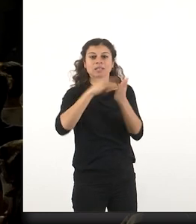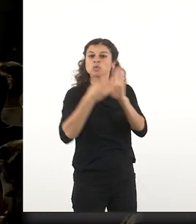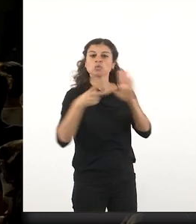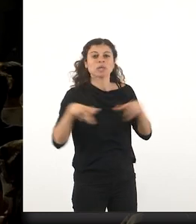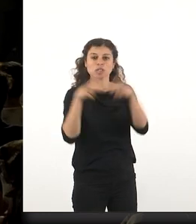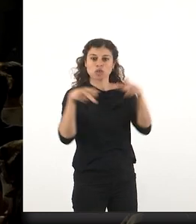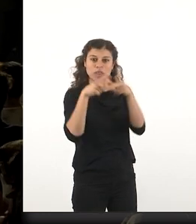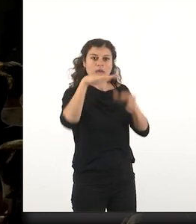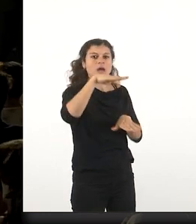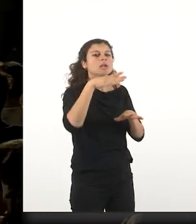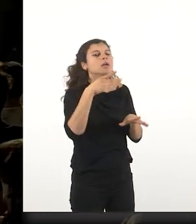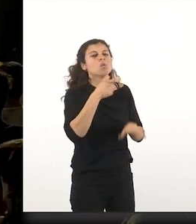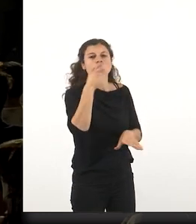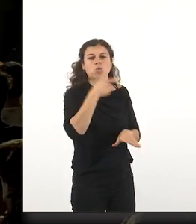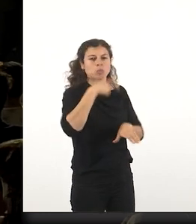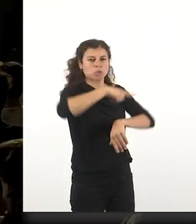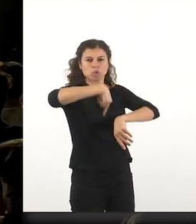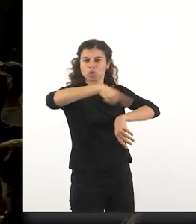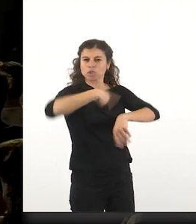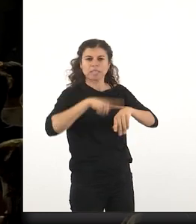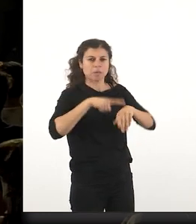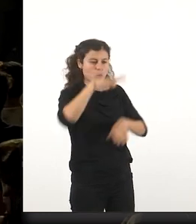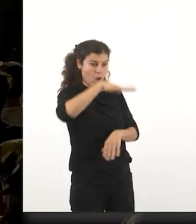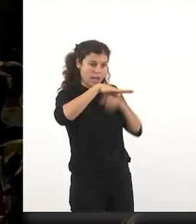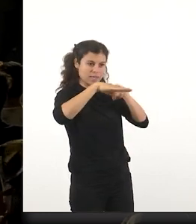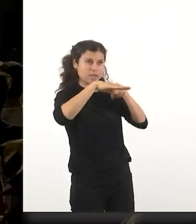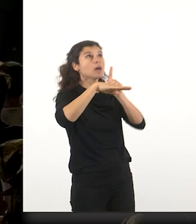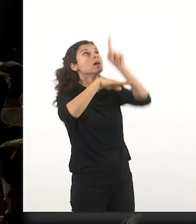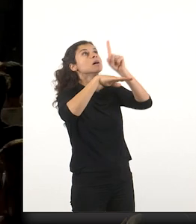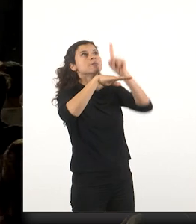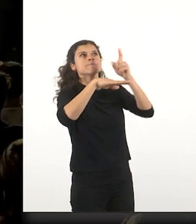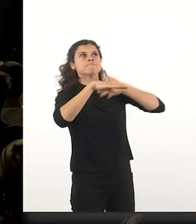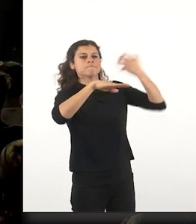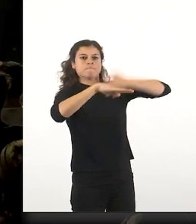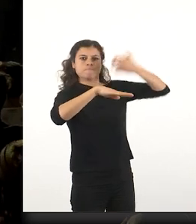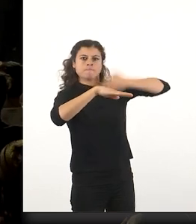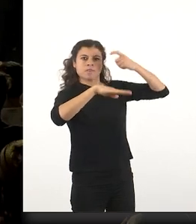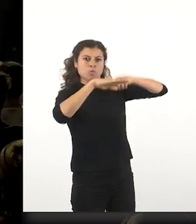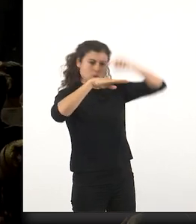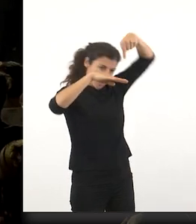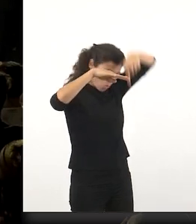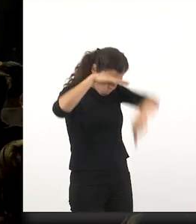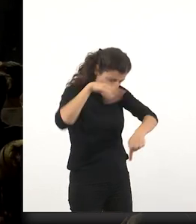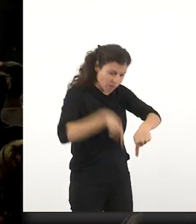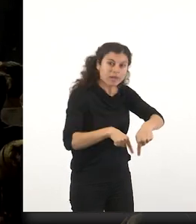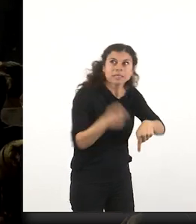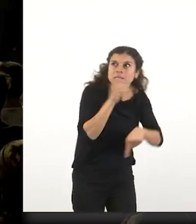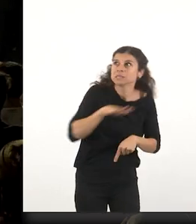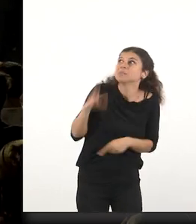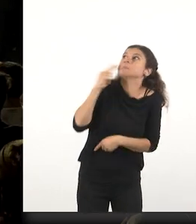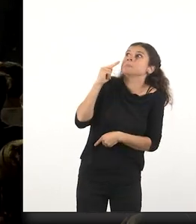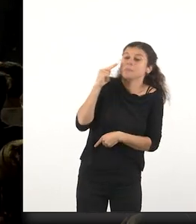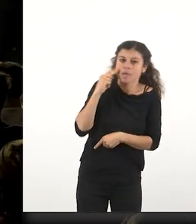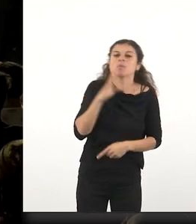aquí. Y mamá, el cabrón que no puede volcar hacia arriba, lo vuelca hacia abajo y mamá puede llegar a acojonar. Cuando la princesa